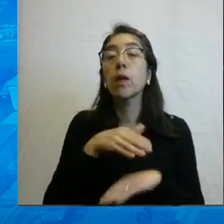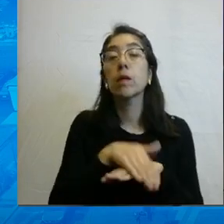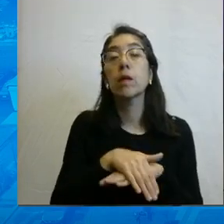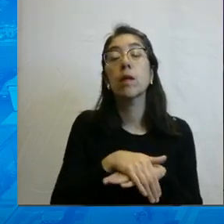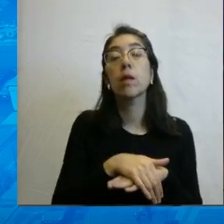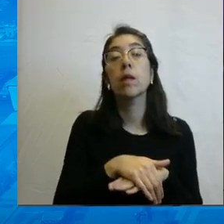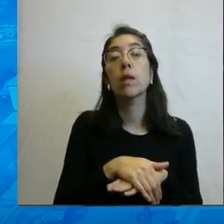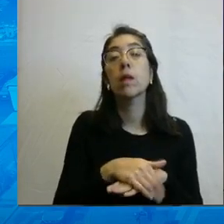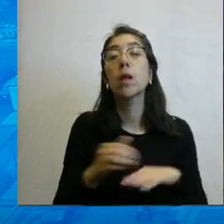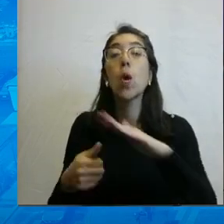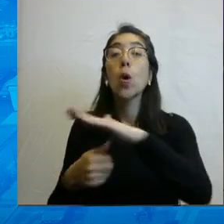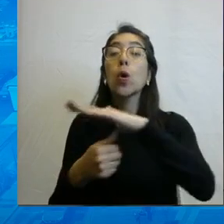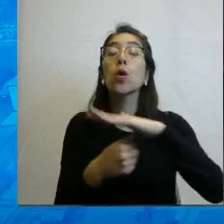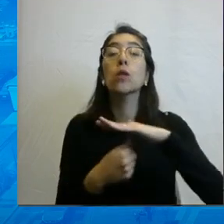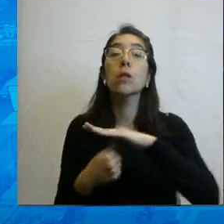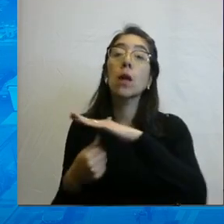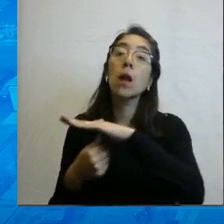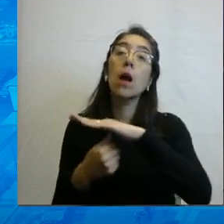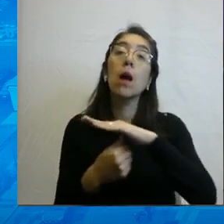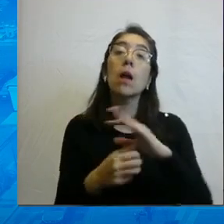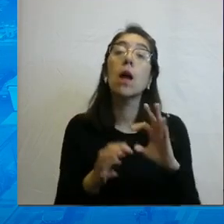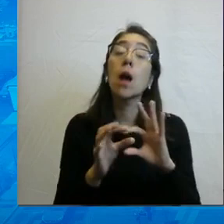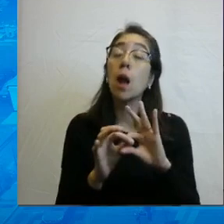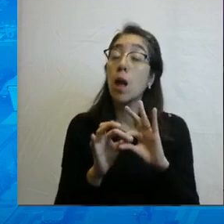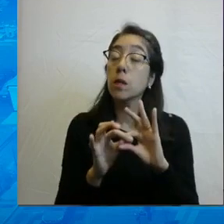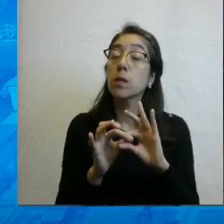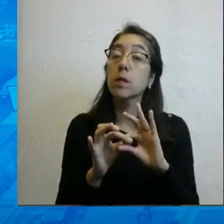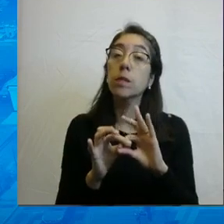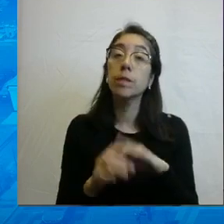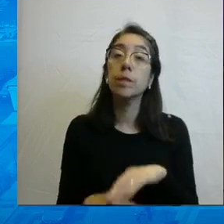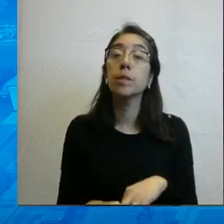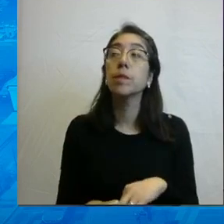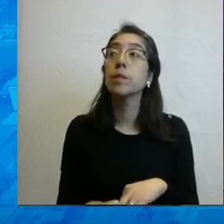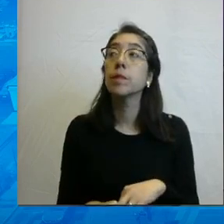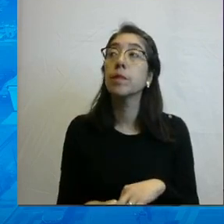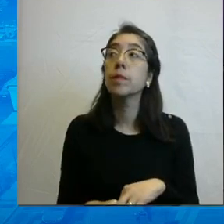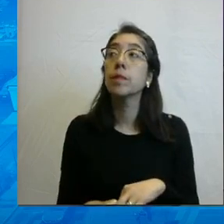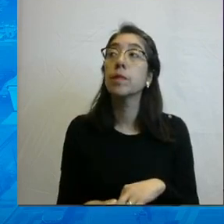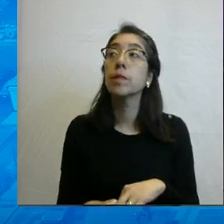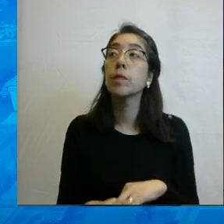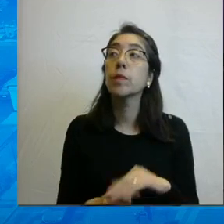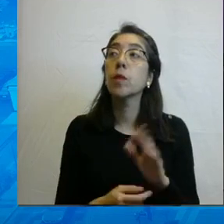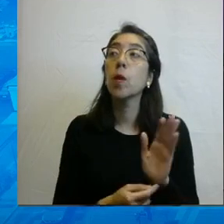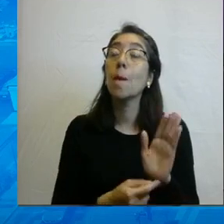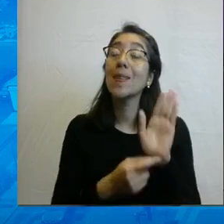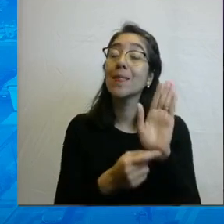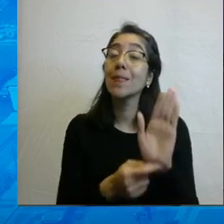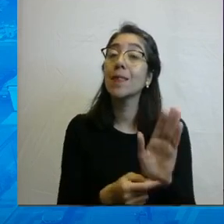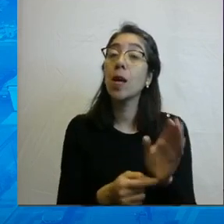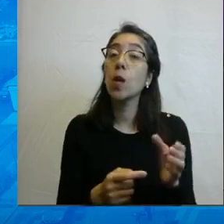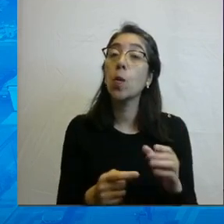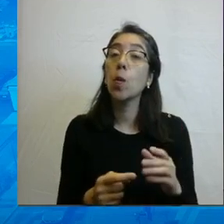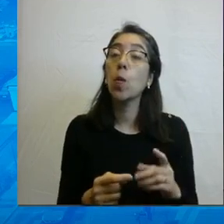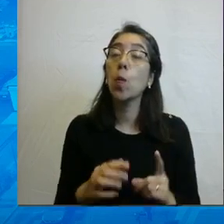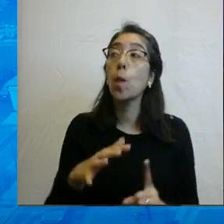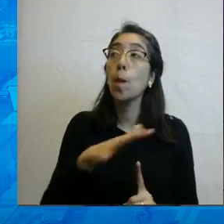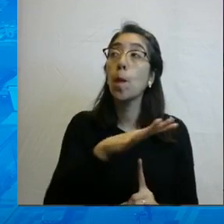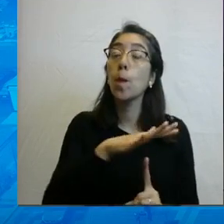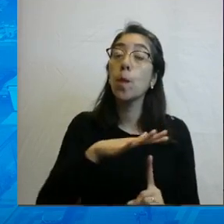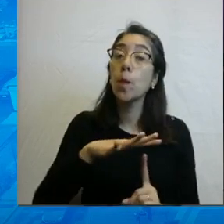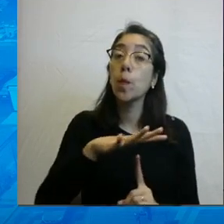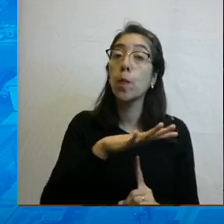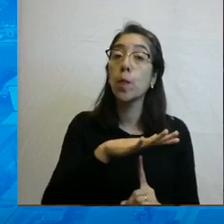concejales. Gracias por recibirme. Queremos presentar un problema que tenemos en la población La